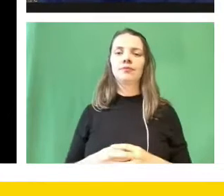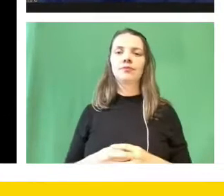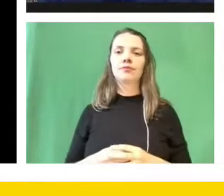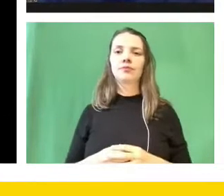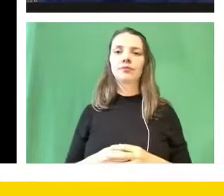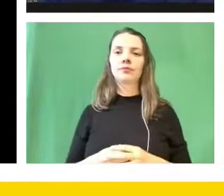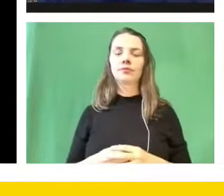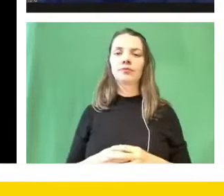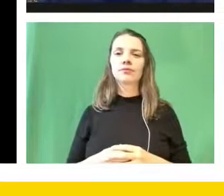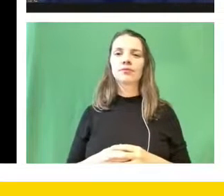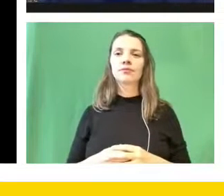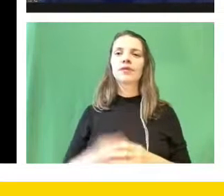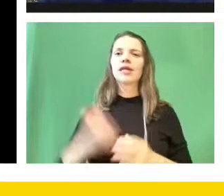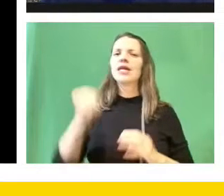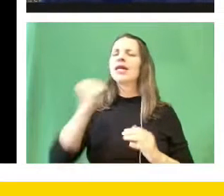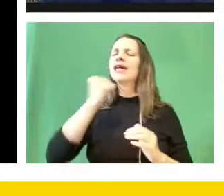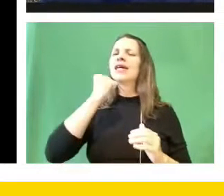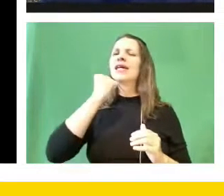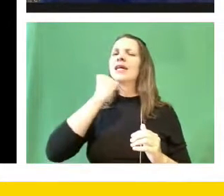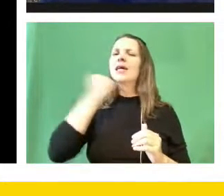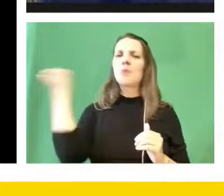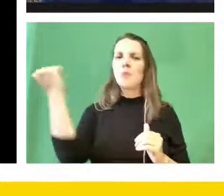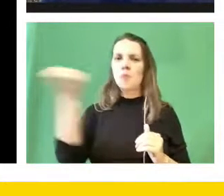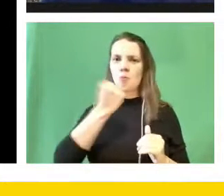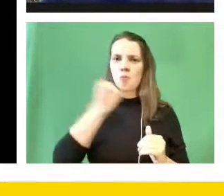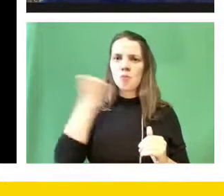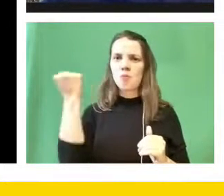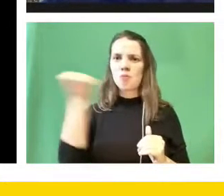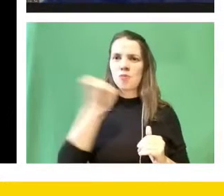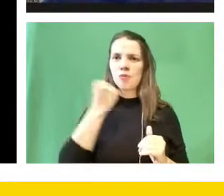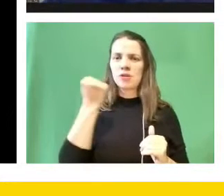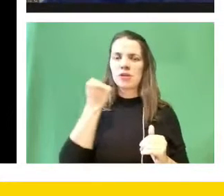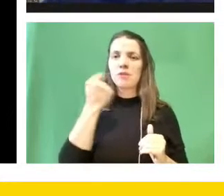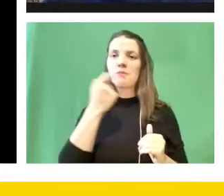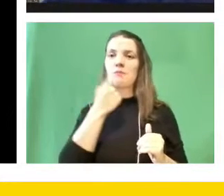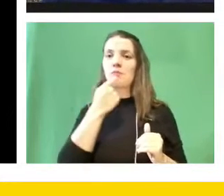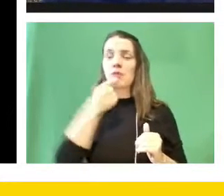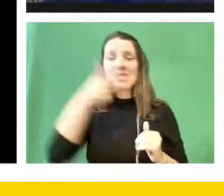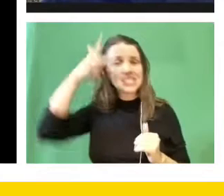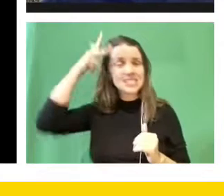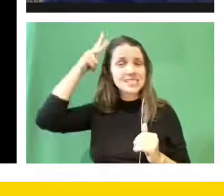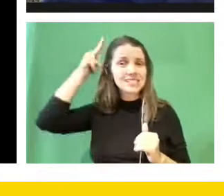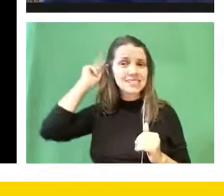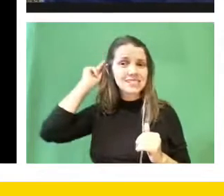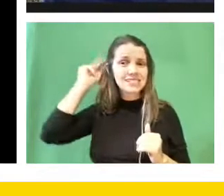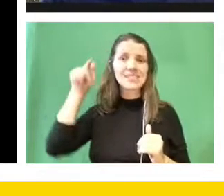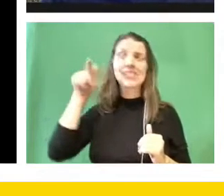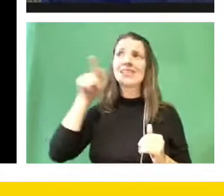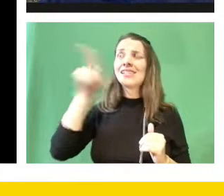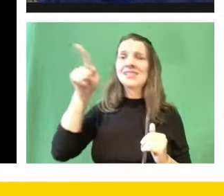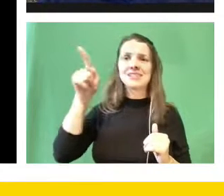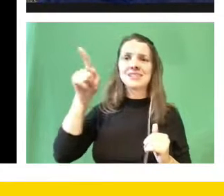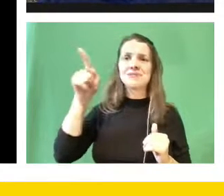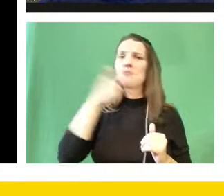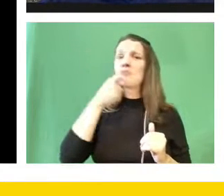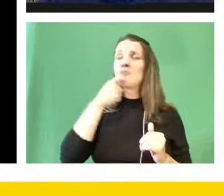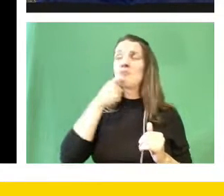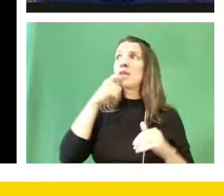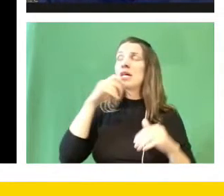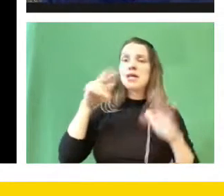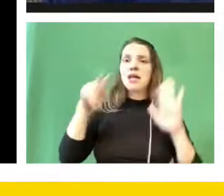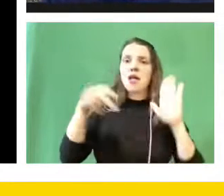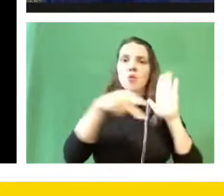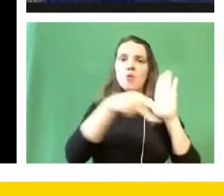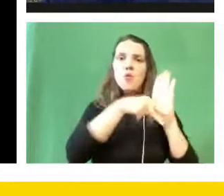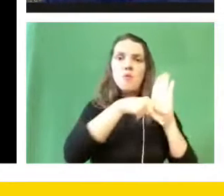que importa aquí es que hay que anunciar que Chile no tenía un marco para esta materia. Y esta normativa se dictó en tiempos